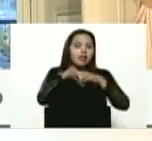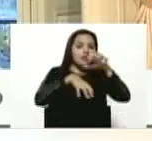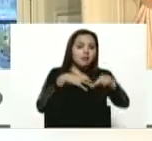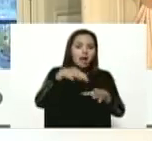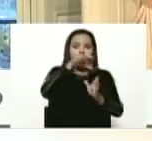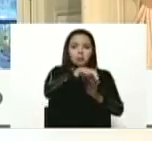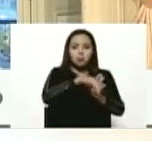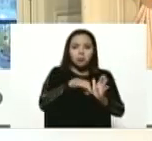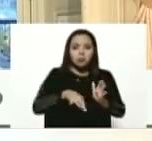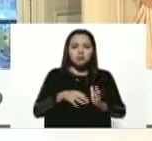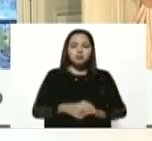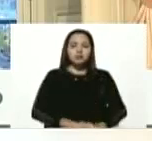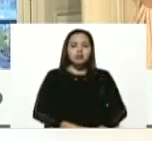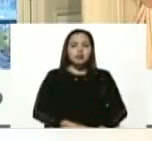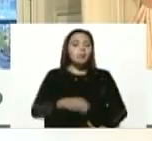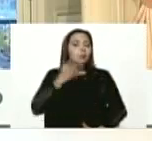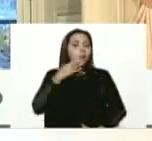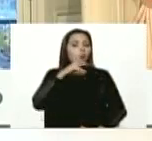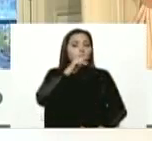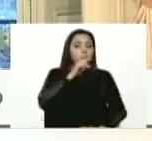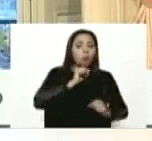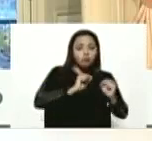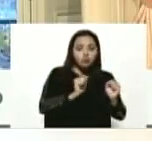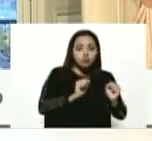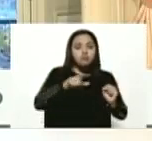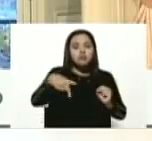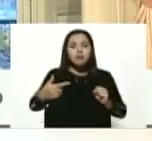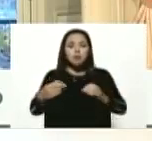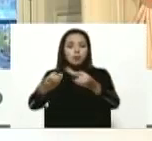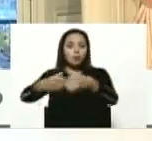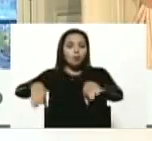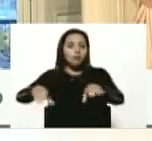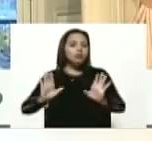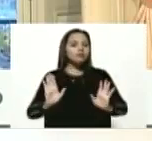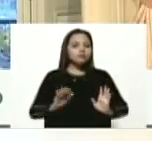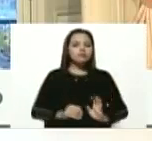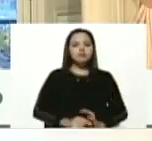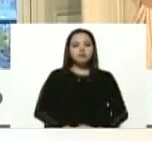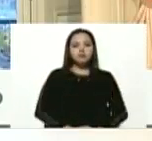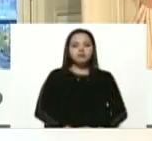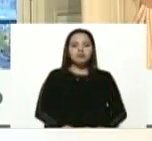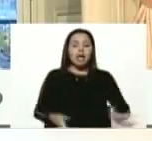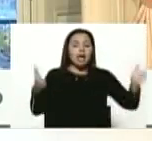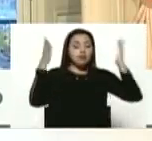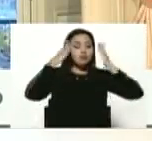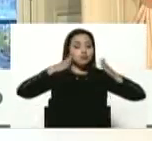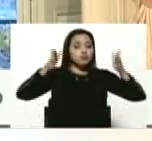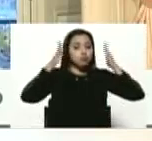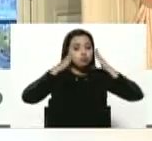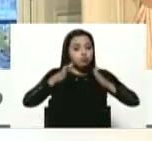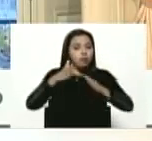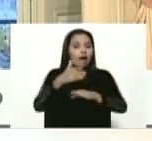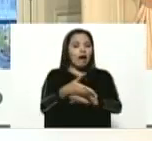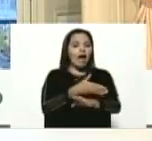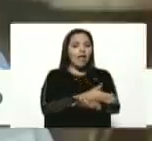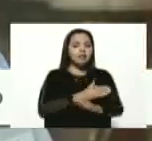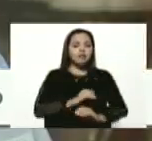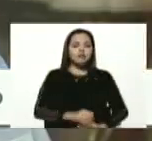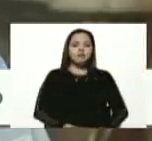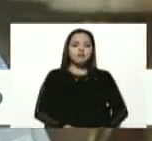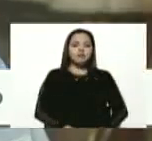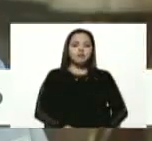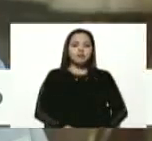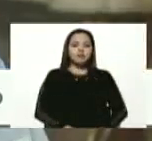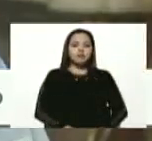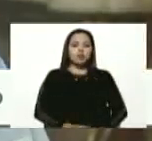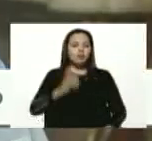pollito y su huevito, ¿verdad? Allí. Entonces la asesoría, Castro Soteldo, es una